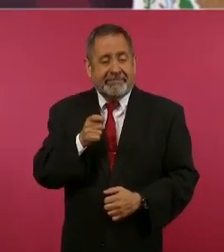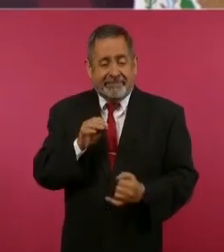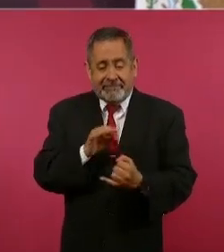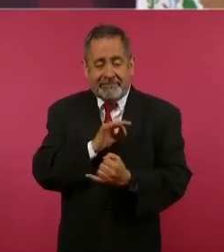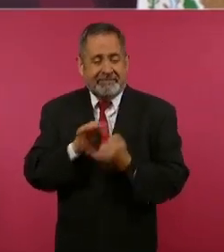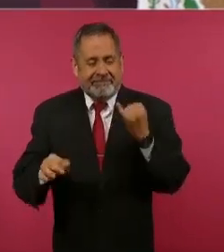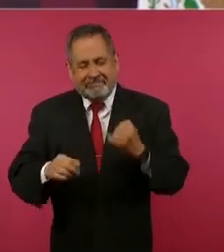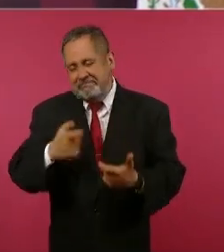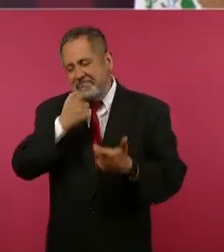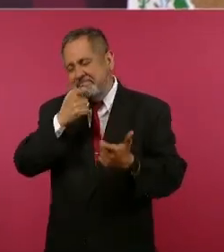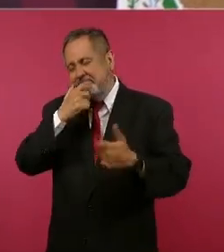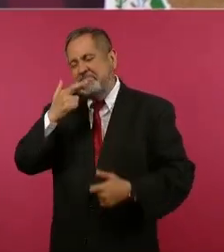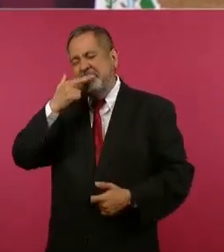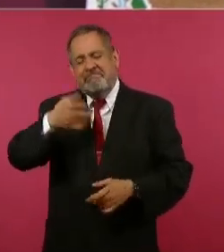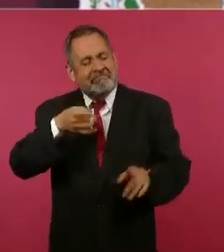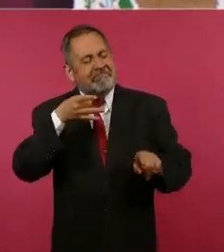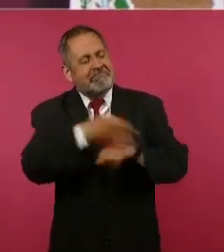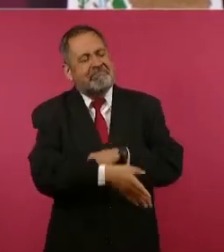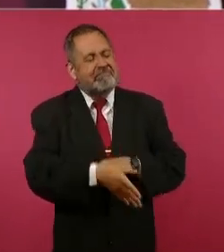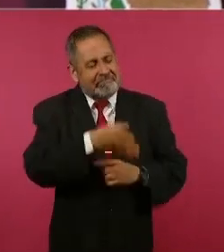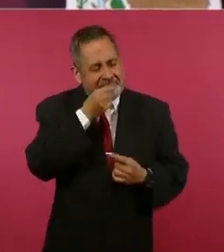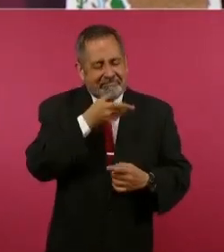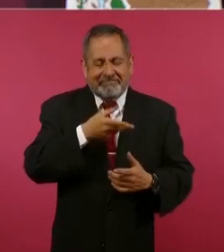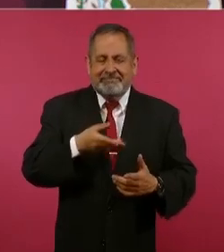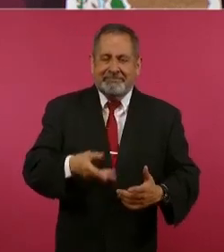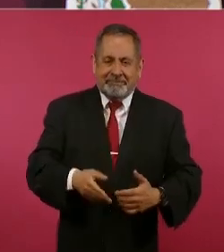a lo último ríe mejor.